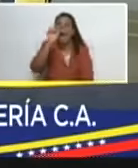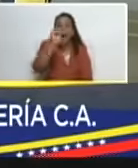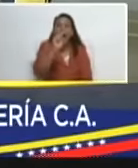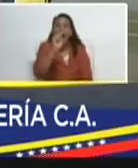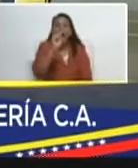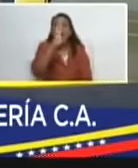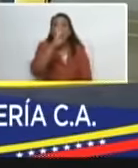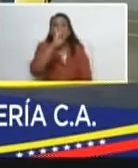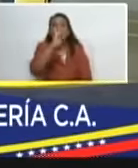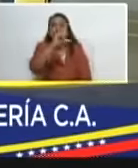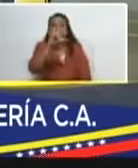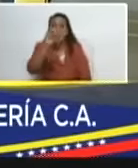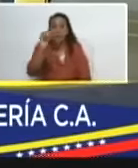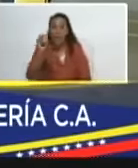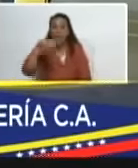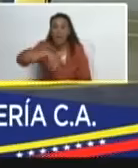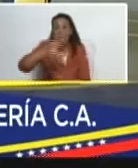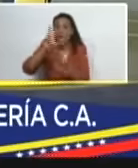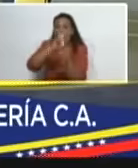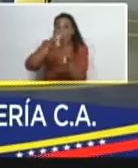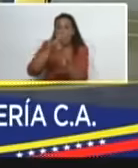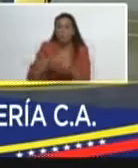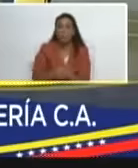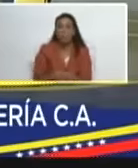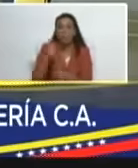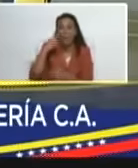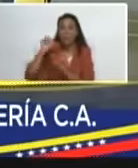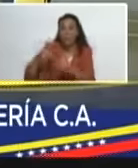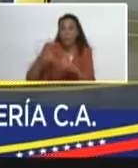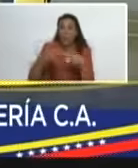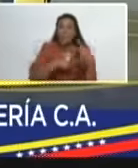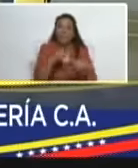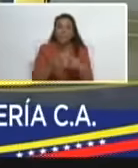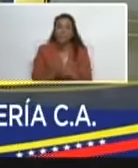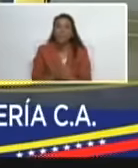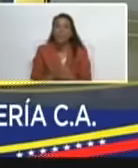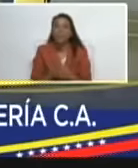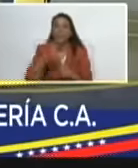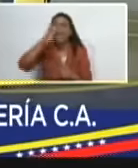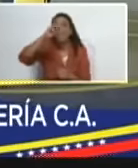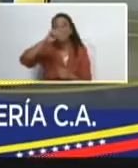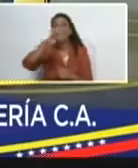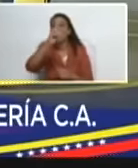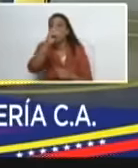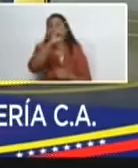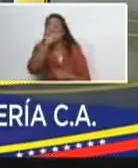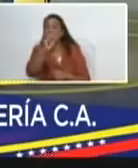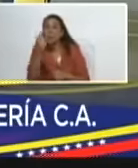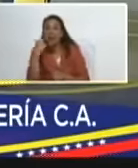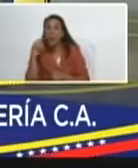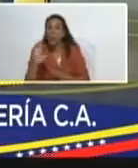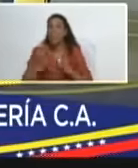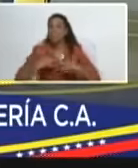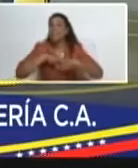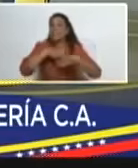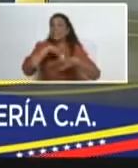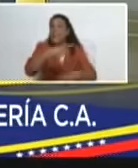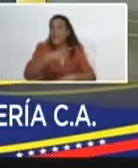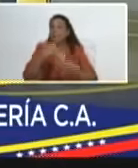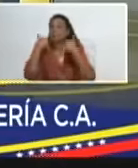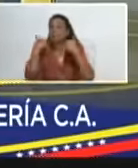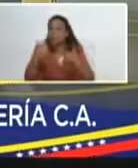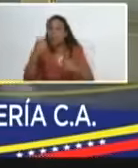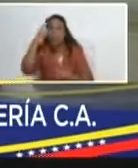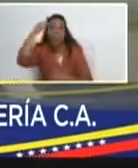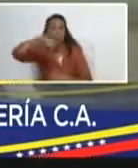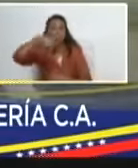Arteaga, desde aquí, desde Coro, desde esta planta procesadora de medusa, que es una iniciativa que